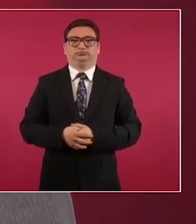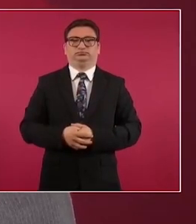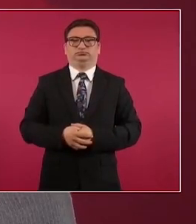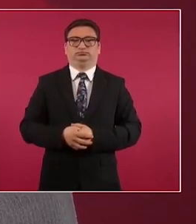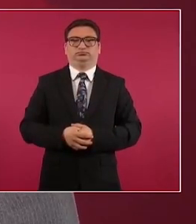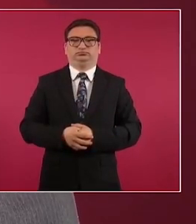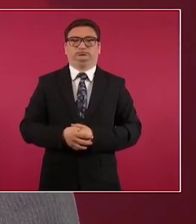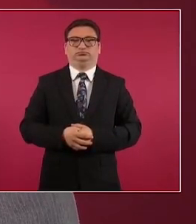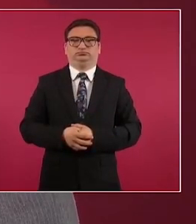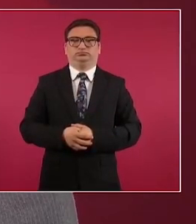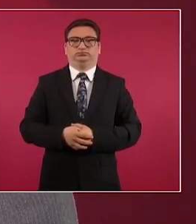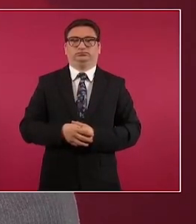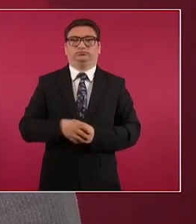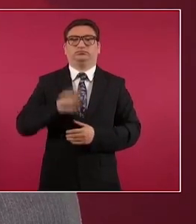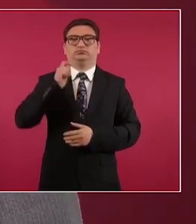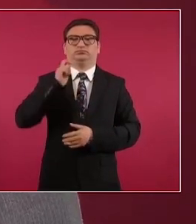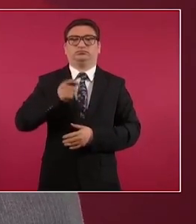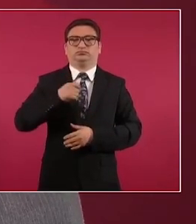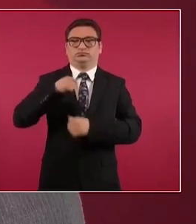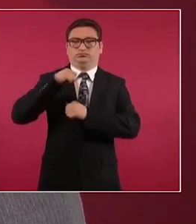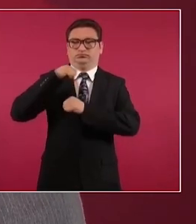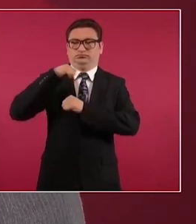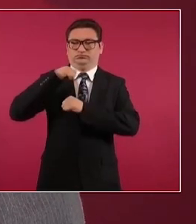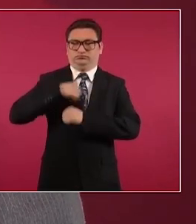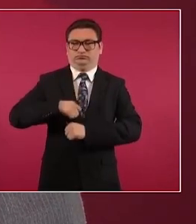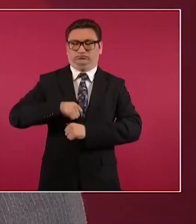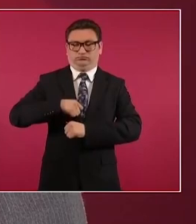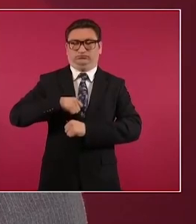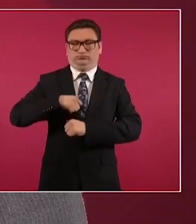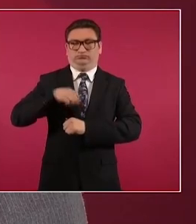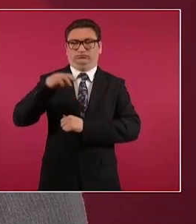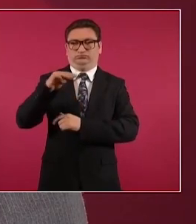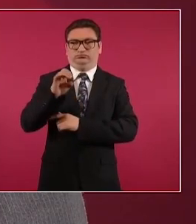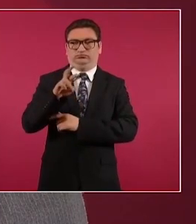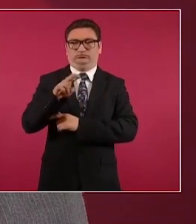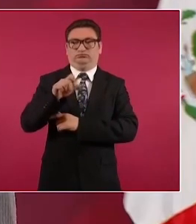restan autoridad moral,